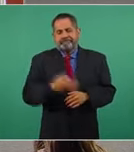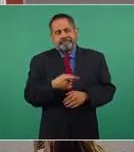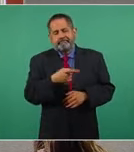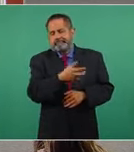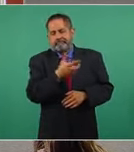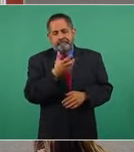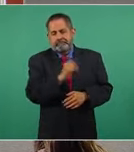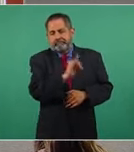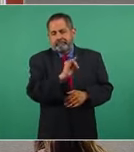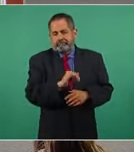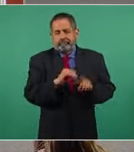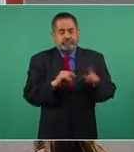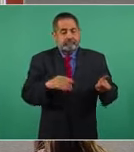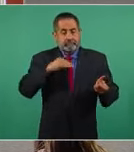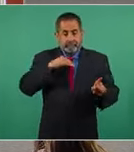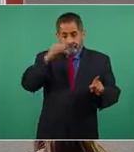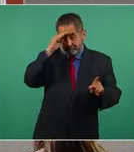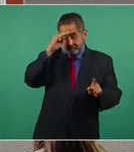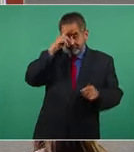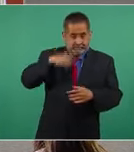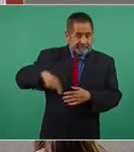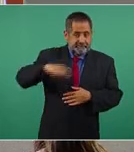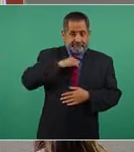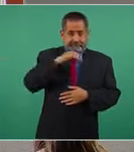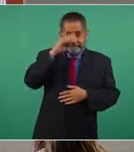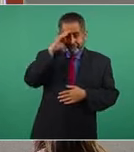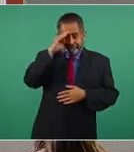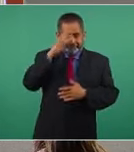Y el pensamiento conservador,